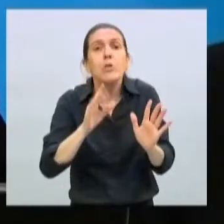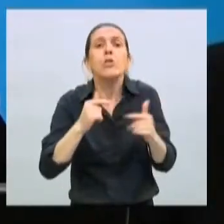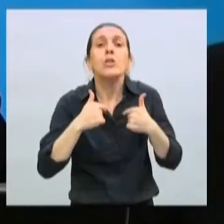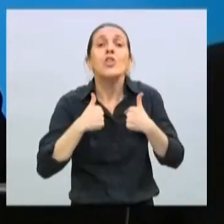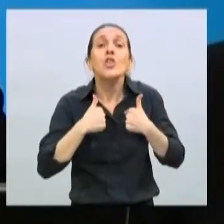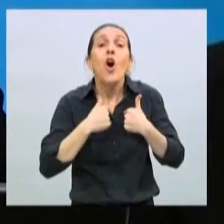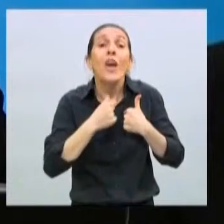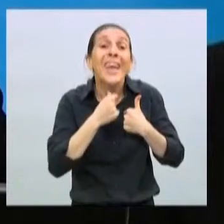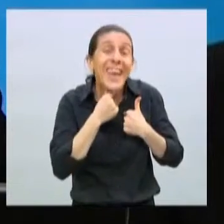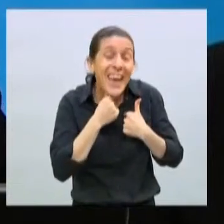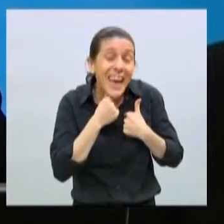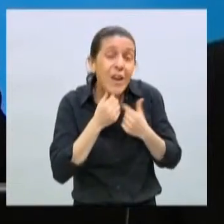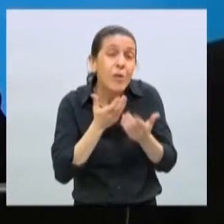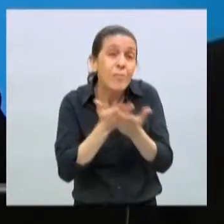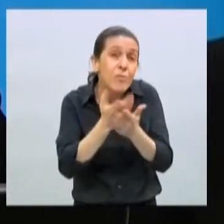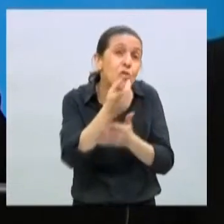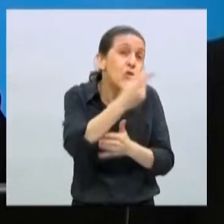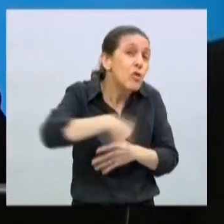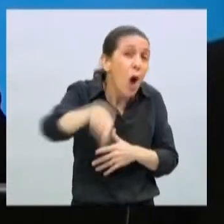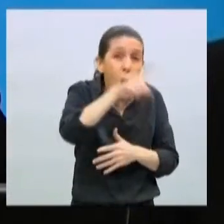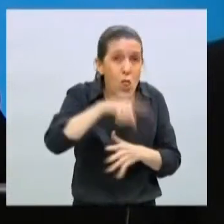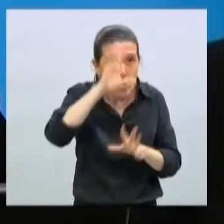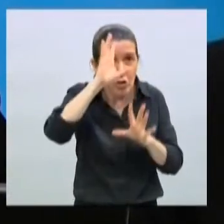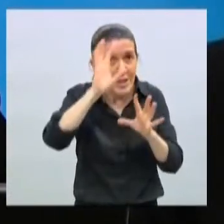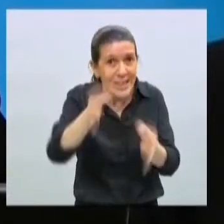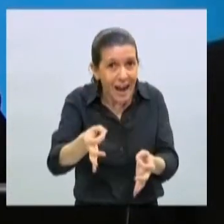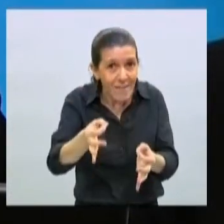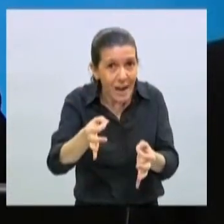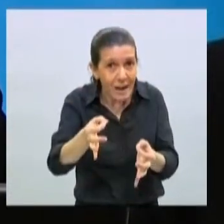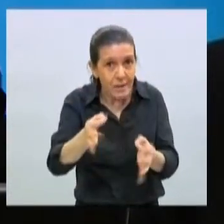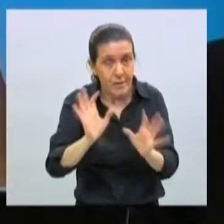sepan, que uno de los